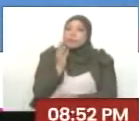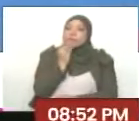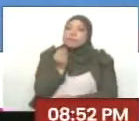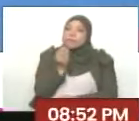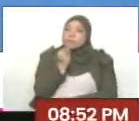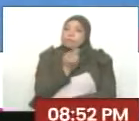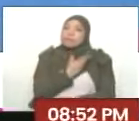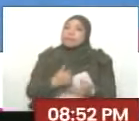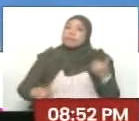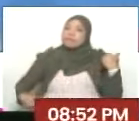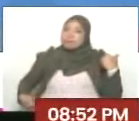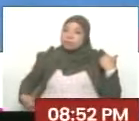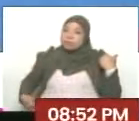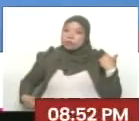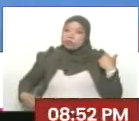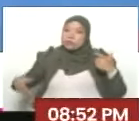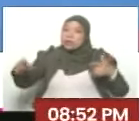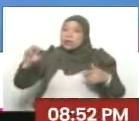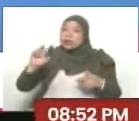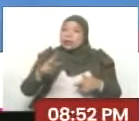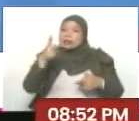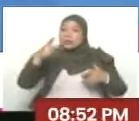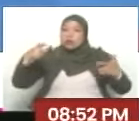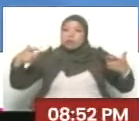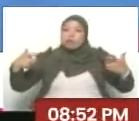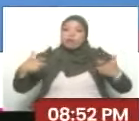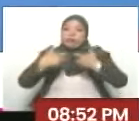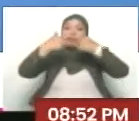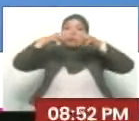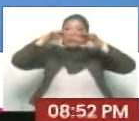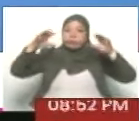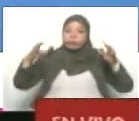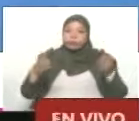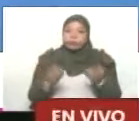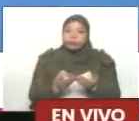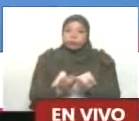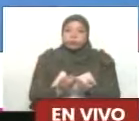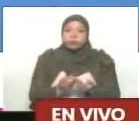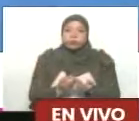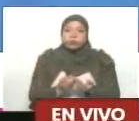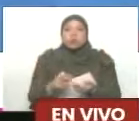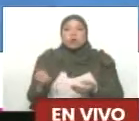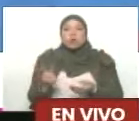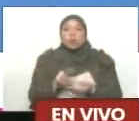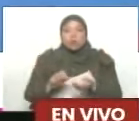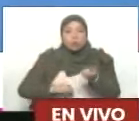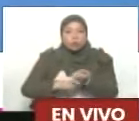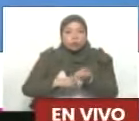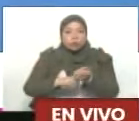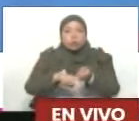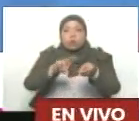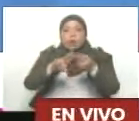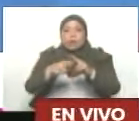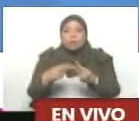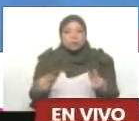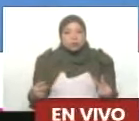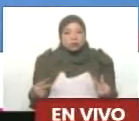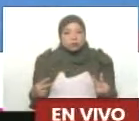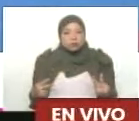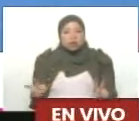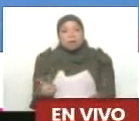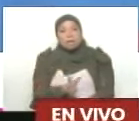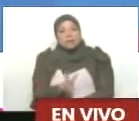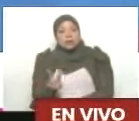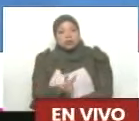podría llevarnos a una tercera guerra de carácter mundial. Y Venezuela aboga por la paz, por la